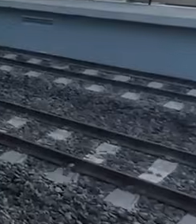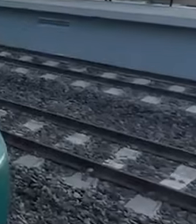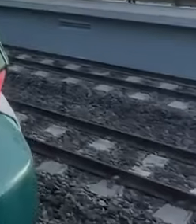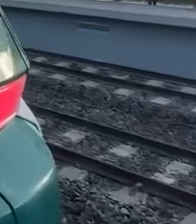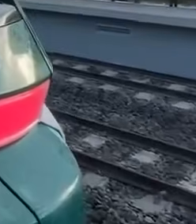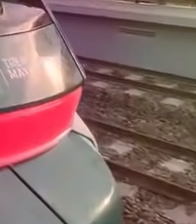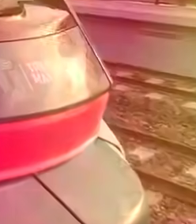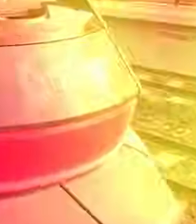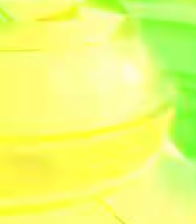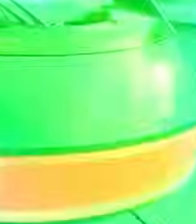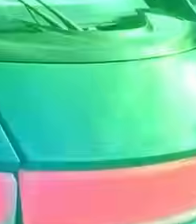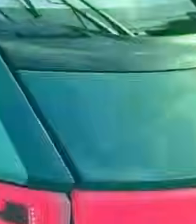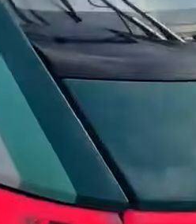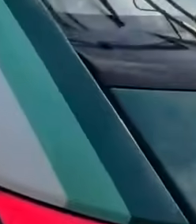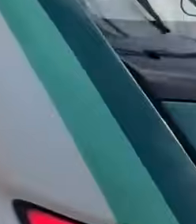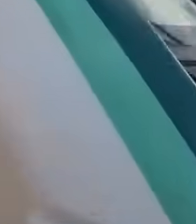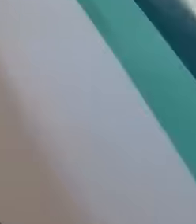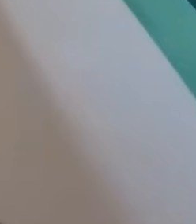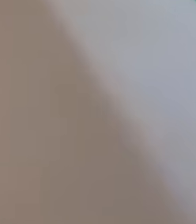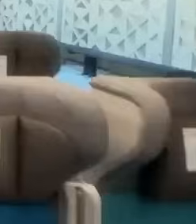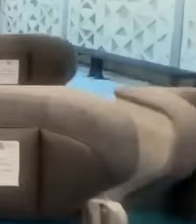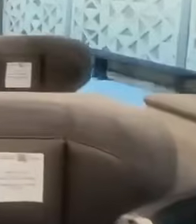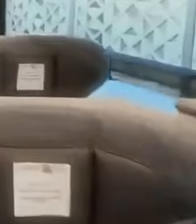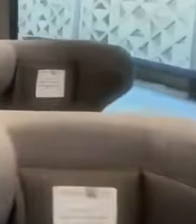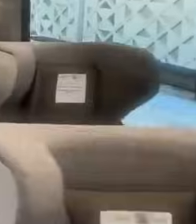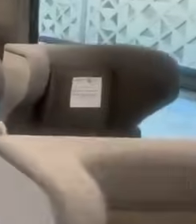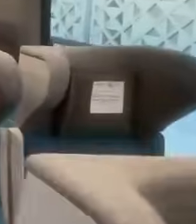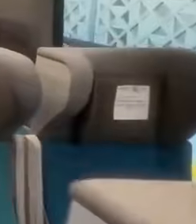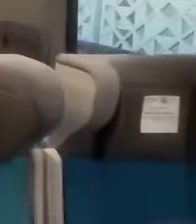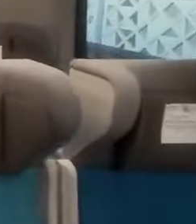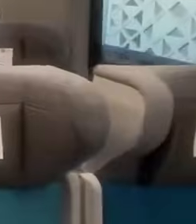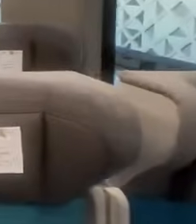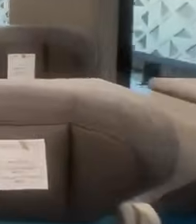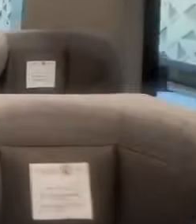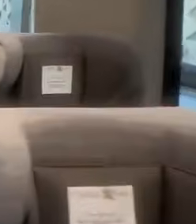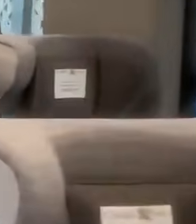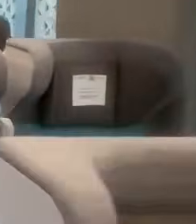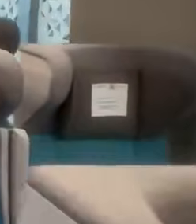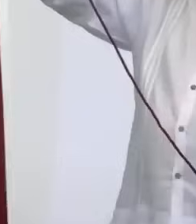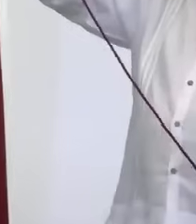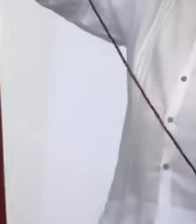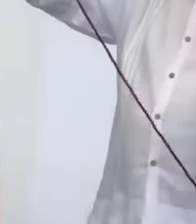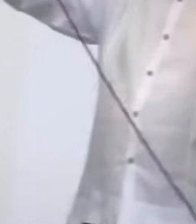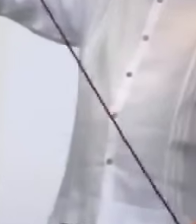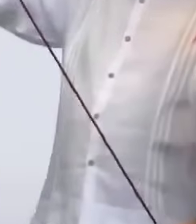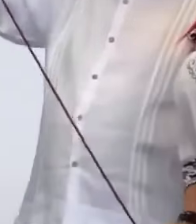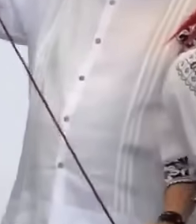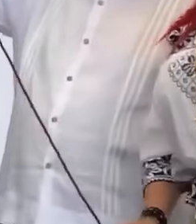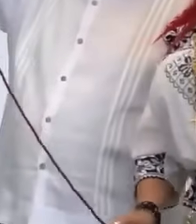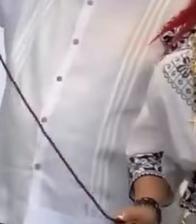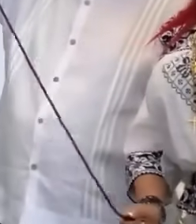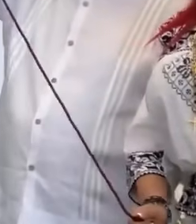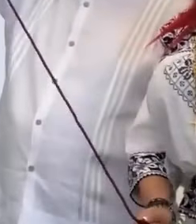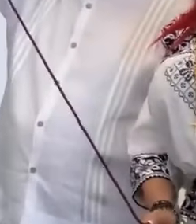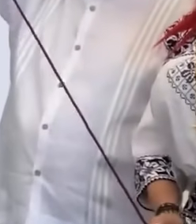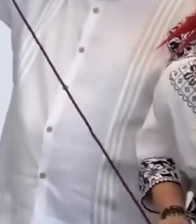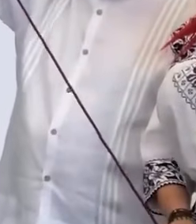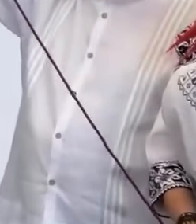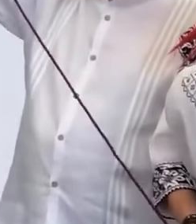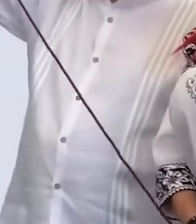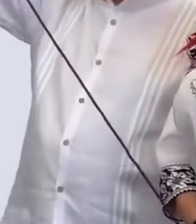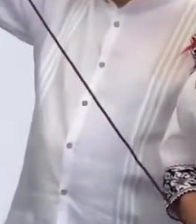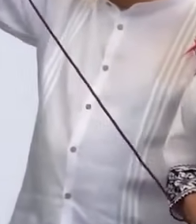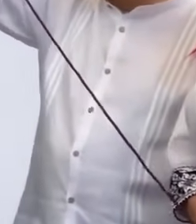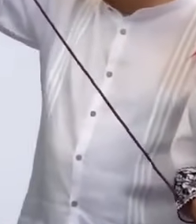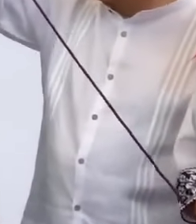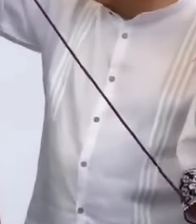específicamente el Tren Maya, una de las obras más importantes, y aseguró que se está llevando a cabo con la mayor precaución para